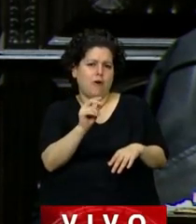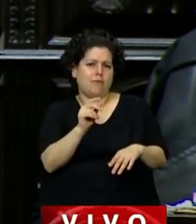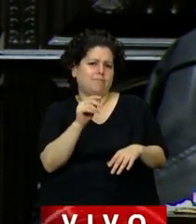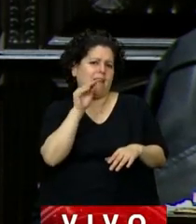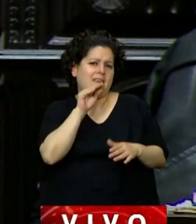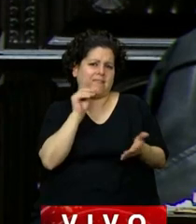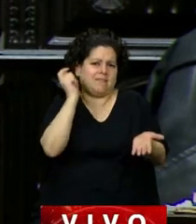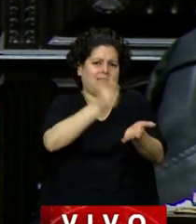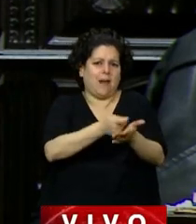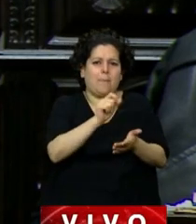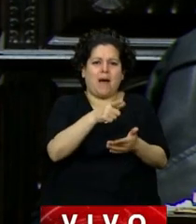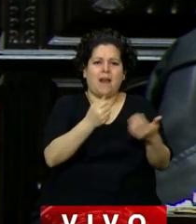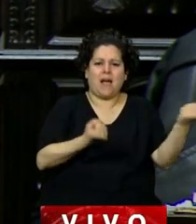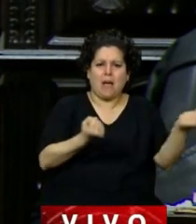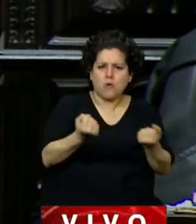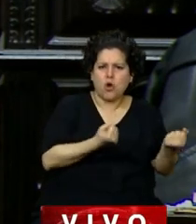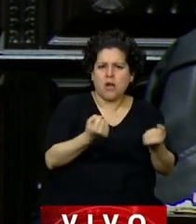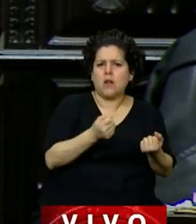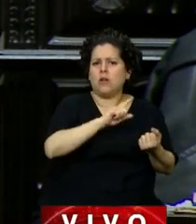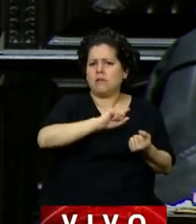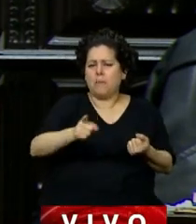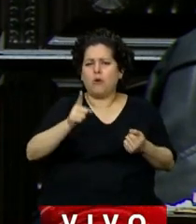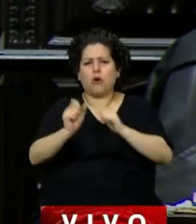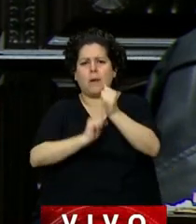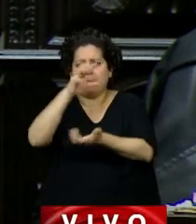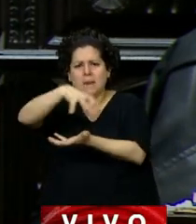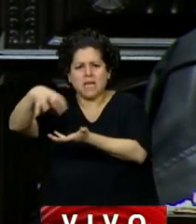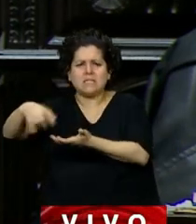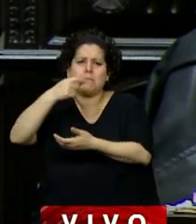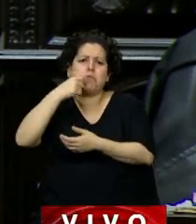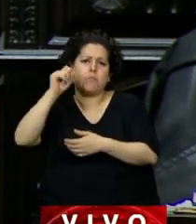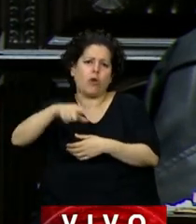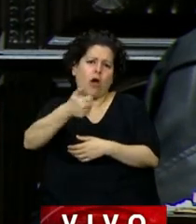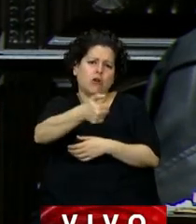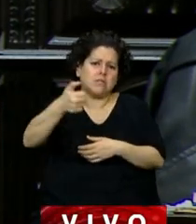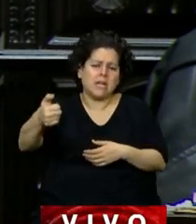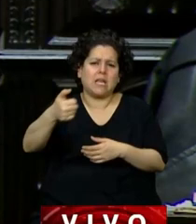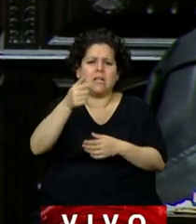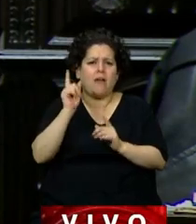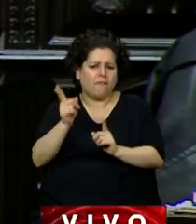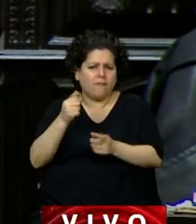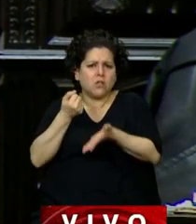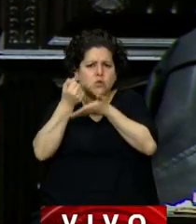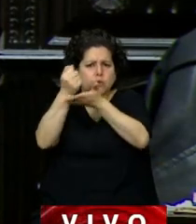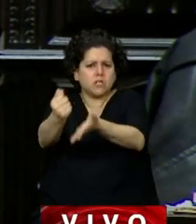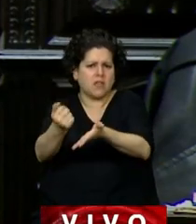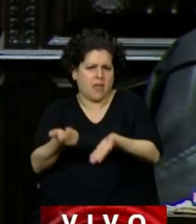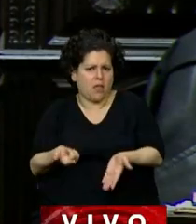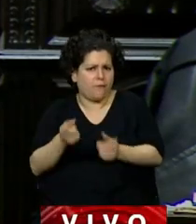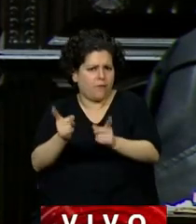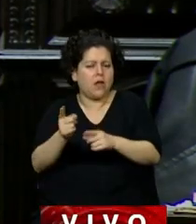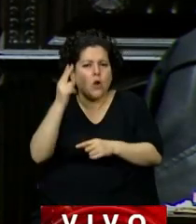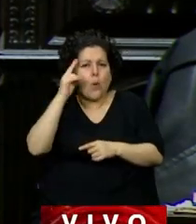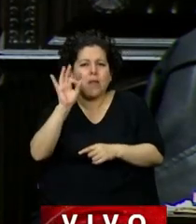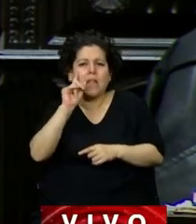de los camioneros, ni tampoco para las empresas estatales, como es Aerolíneas Argentinas, que seguirá subsidiada y ahora con